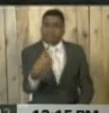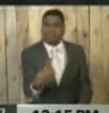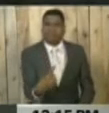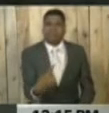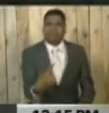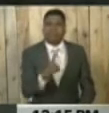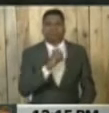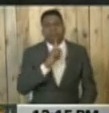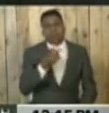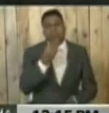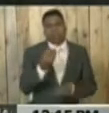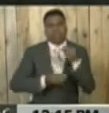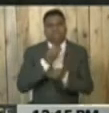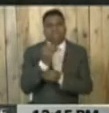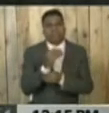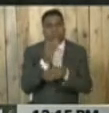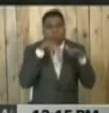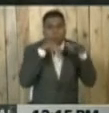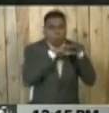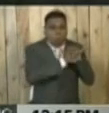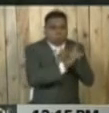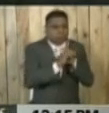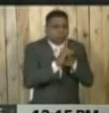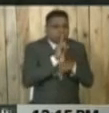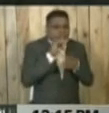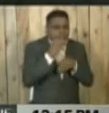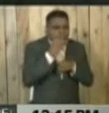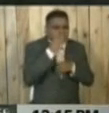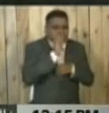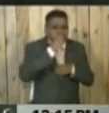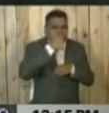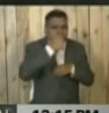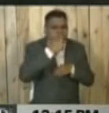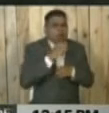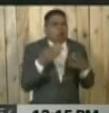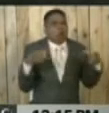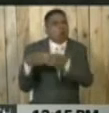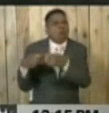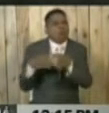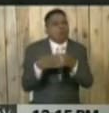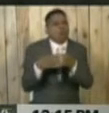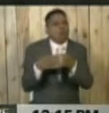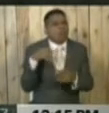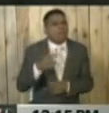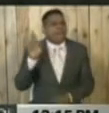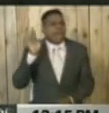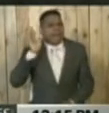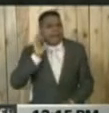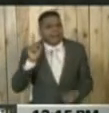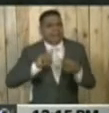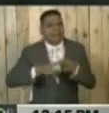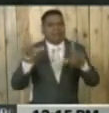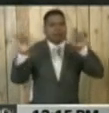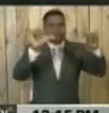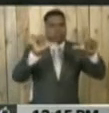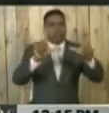hizo a escondidas, a espaldas de amplios sectores que tienen que ver con el mundo de la radiodifusión, de la comunicación